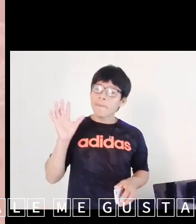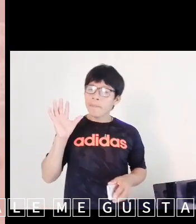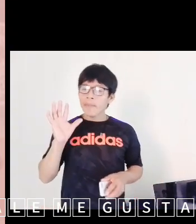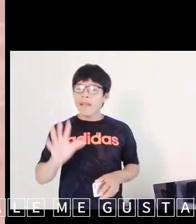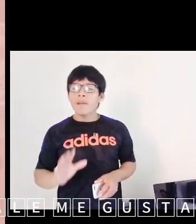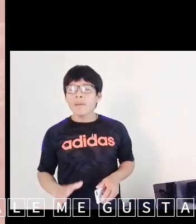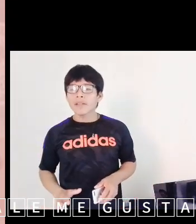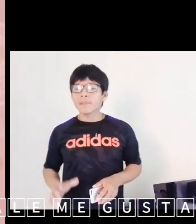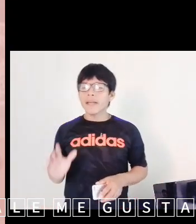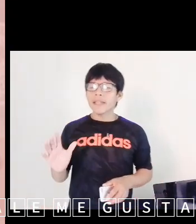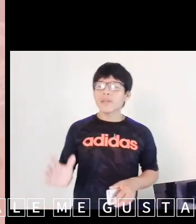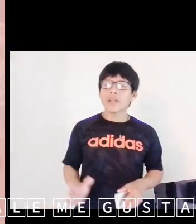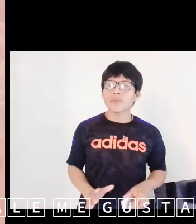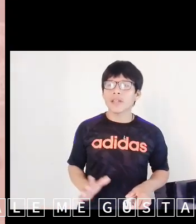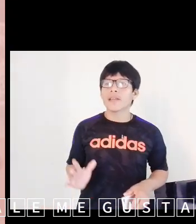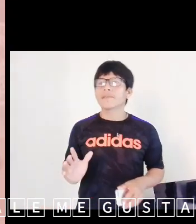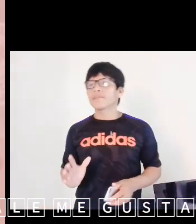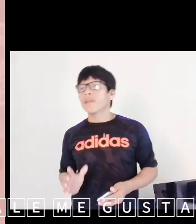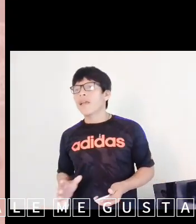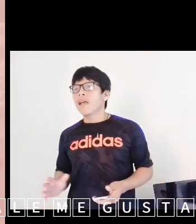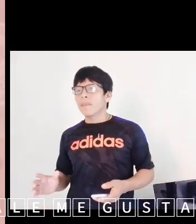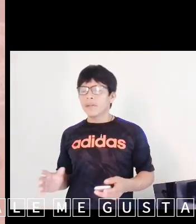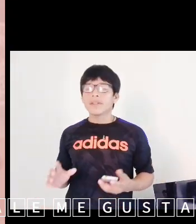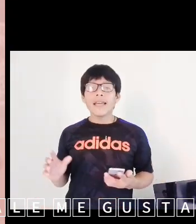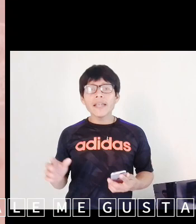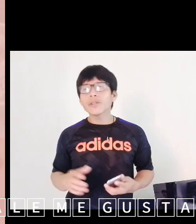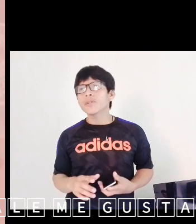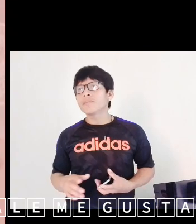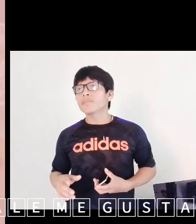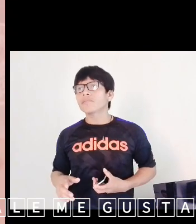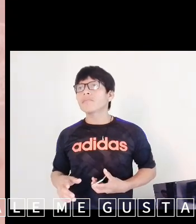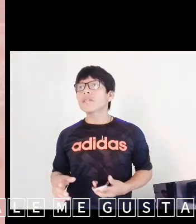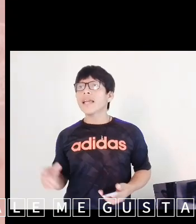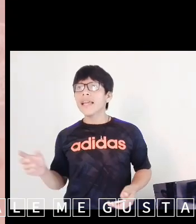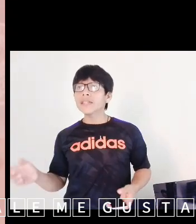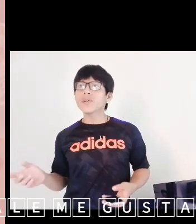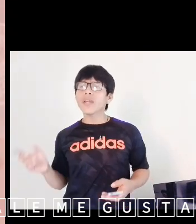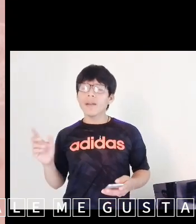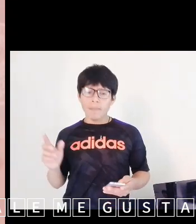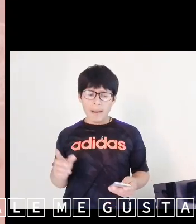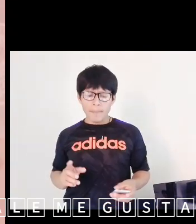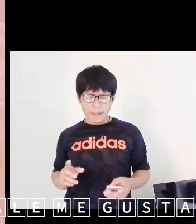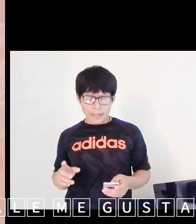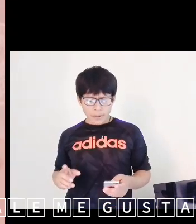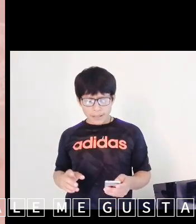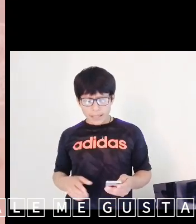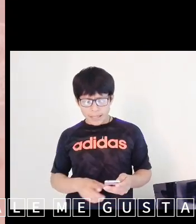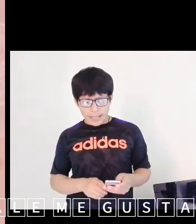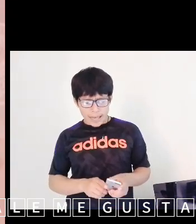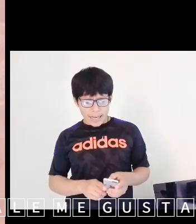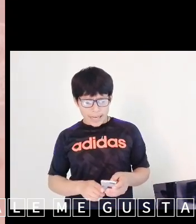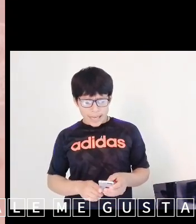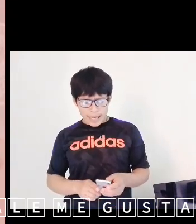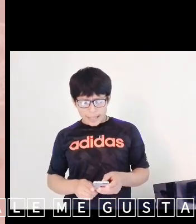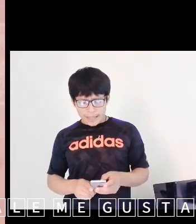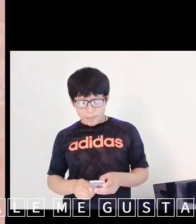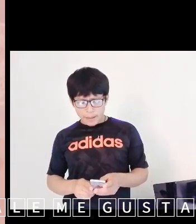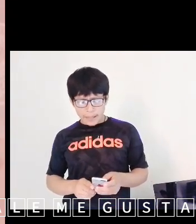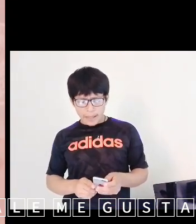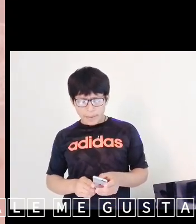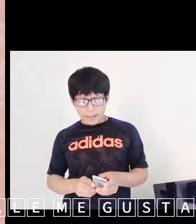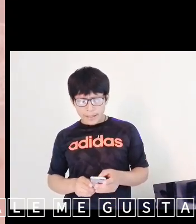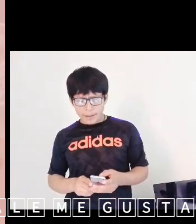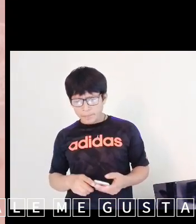que vamos a esperar qué es lo que sucede. Bueno, de hecho, esto del Plan B, señores, que